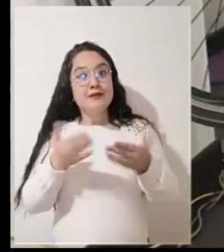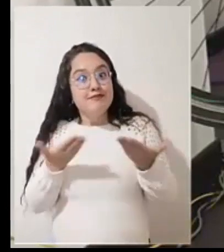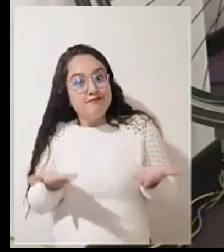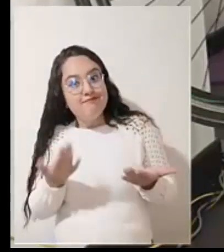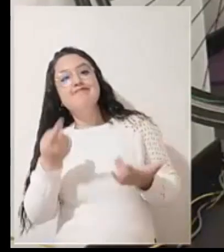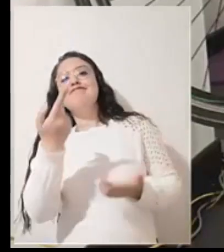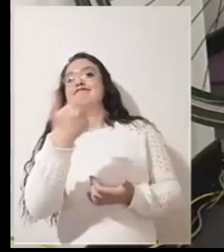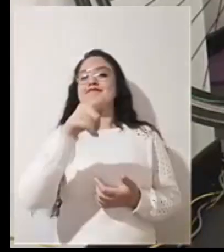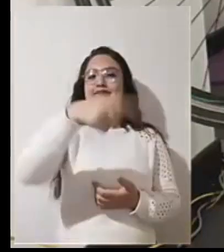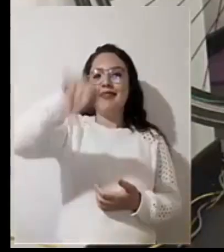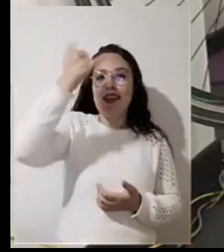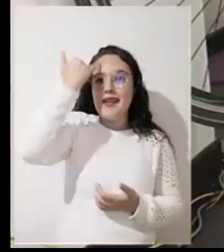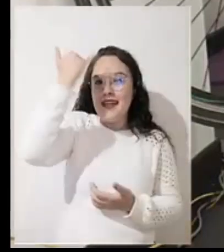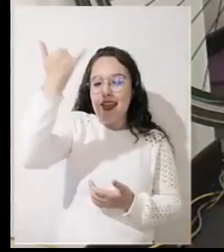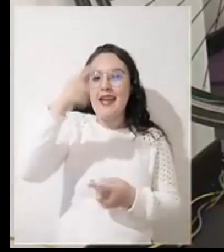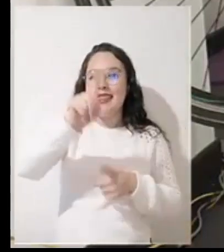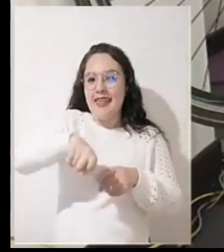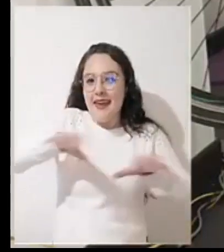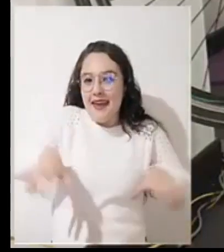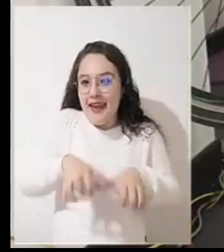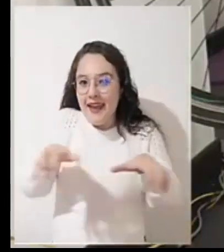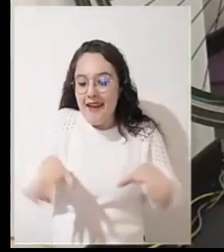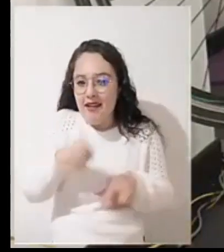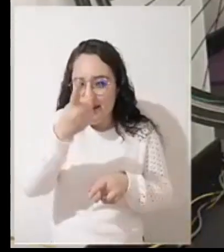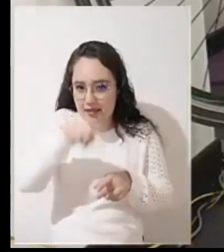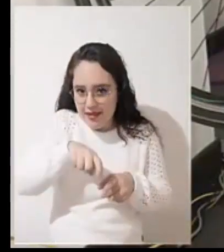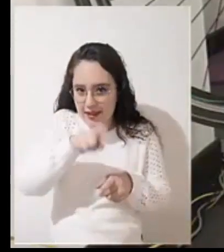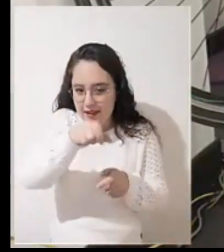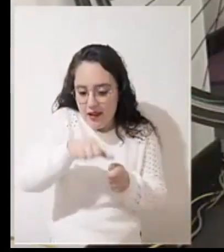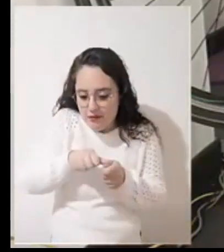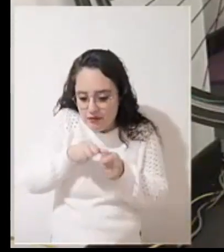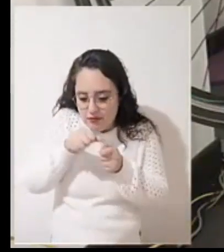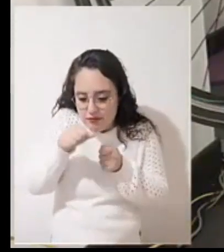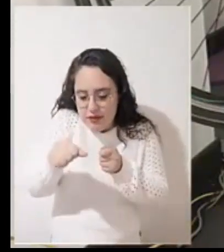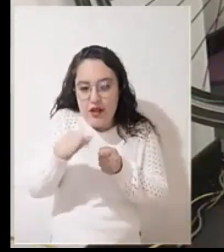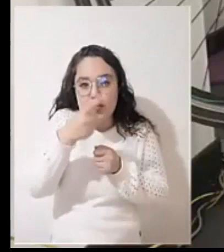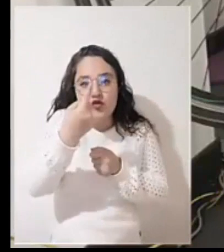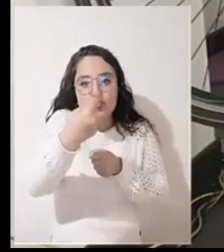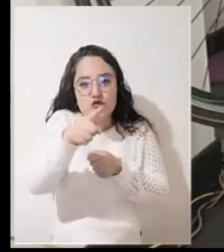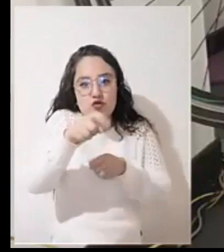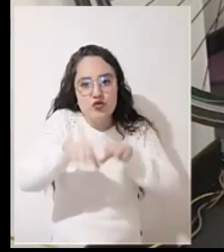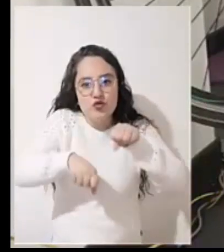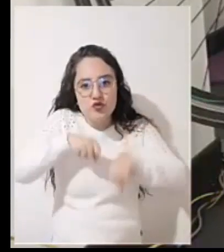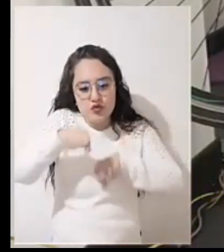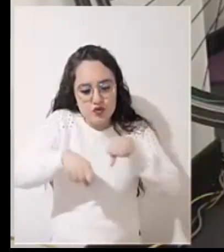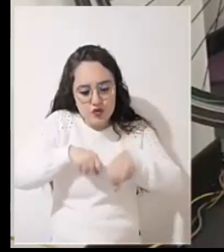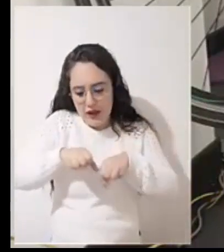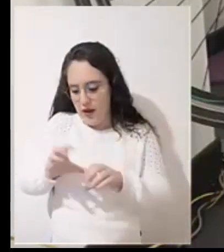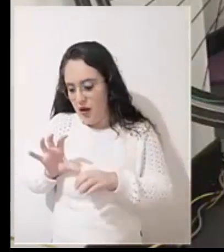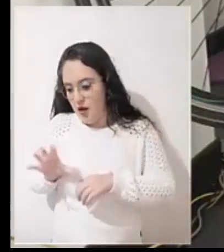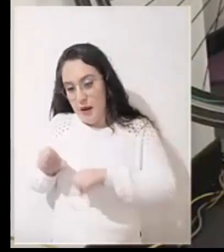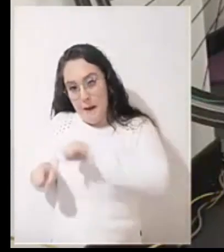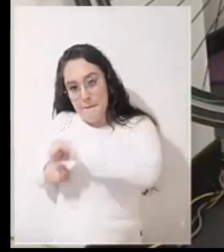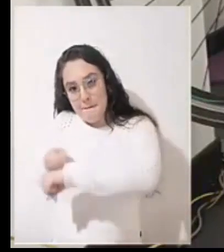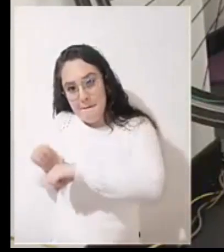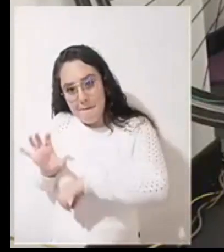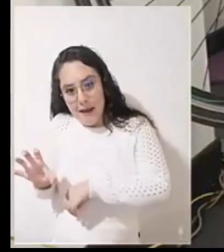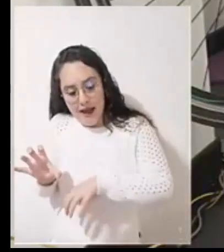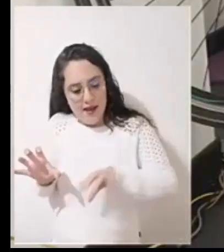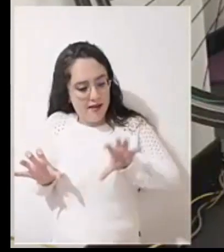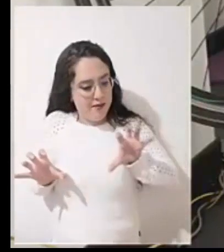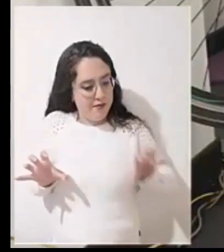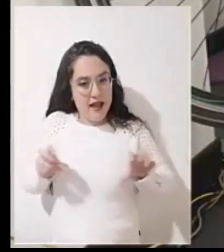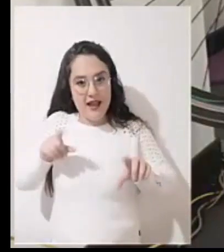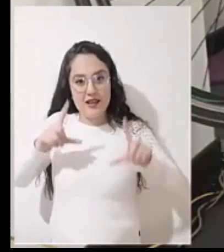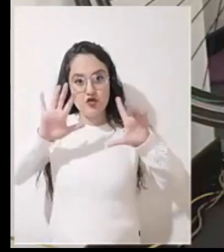Entonces, muchachos, como se imaginarán, la primera actividad consiste en medir los diámetros del plato de adelante y del